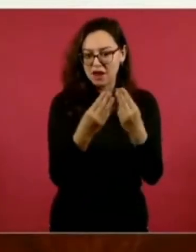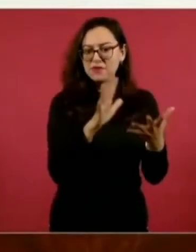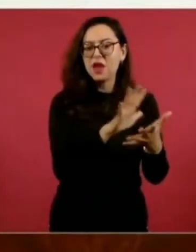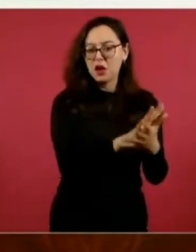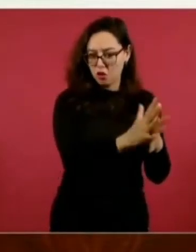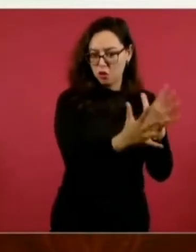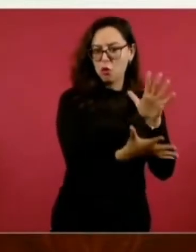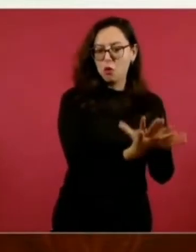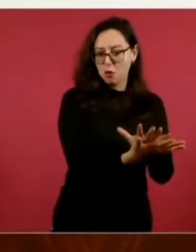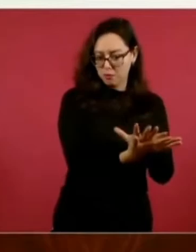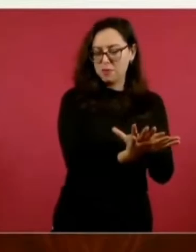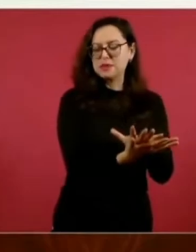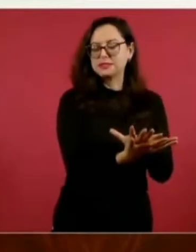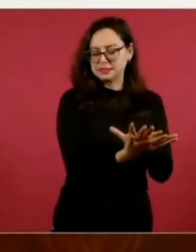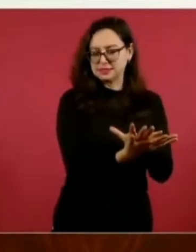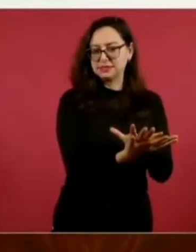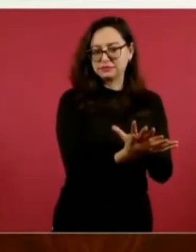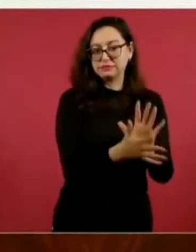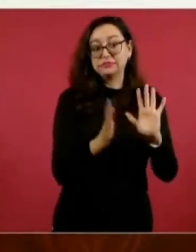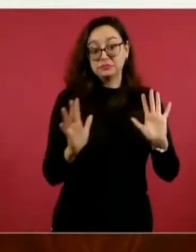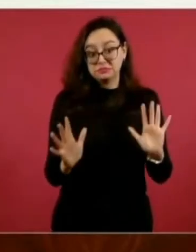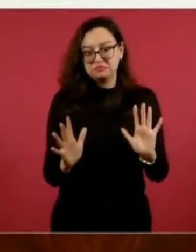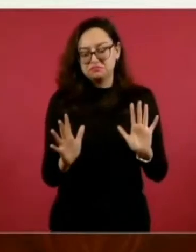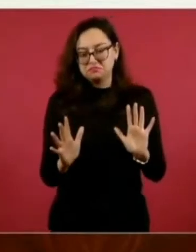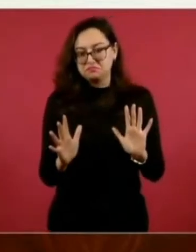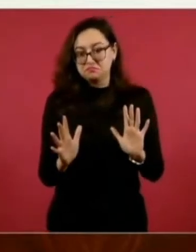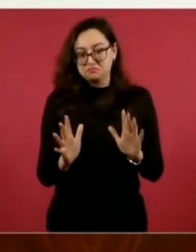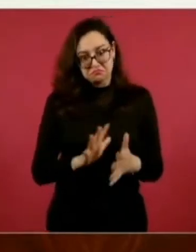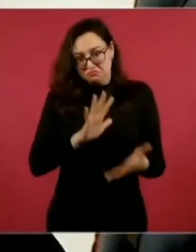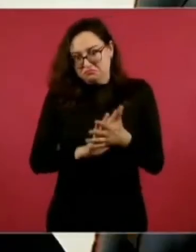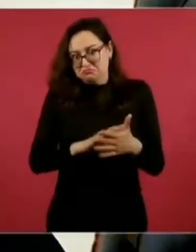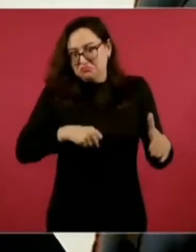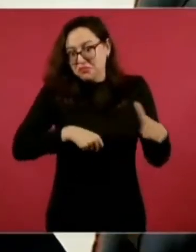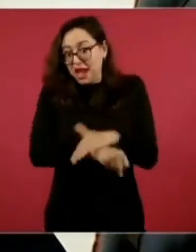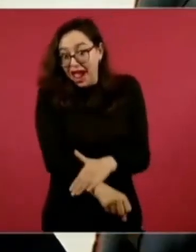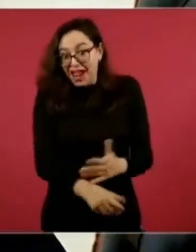Pero lo que hicieron ellos,